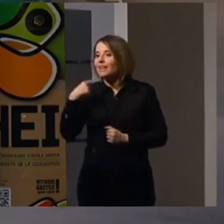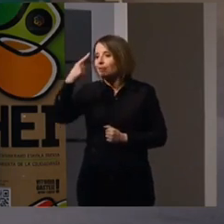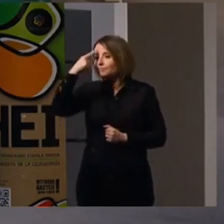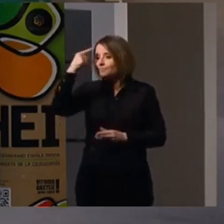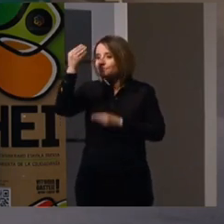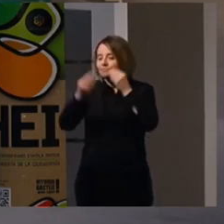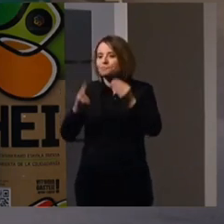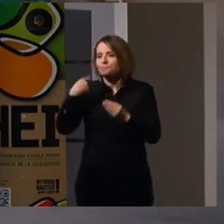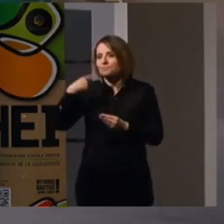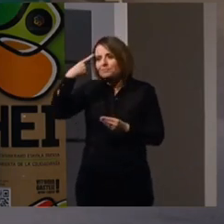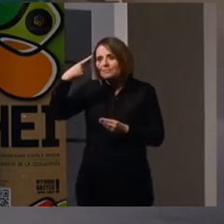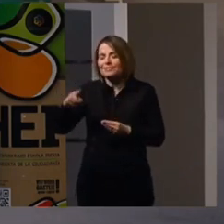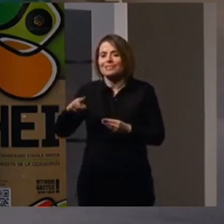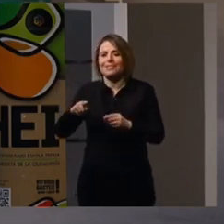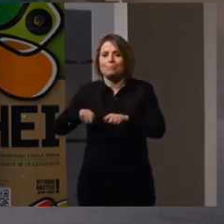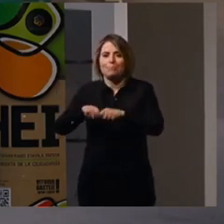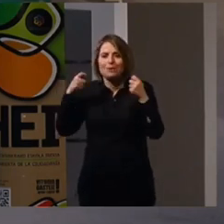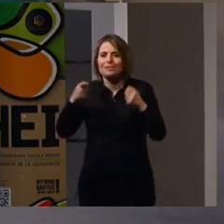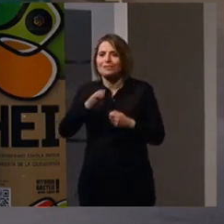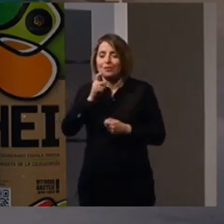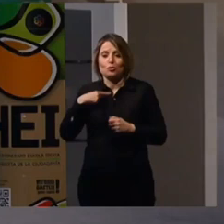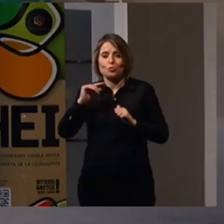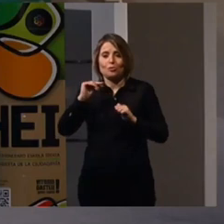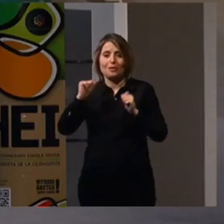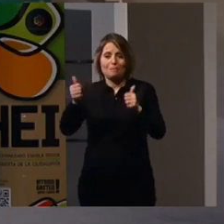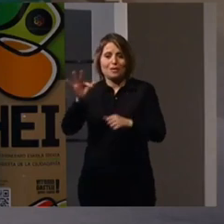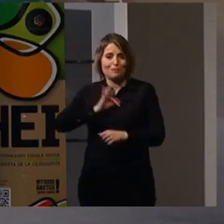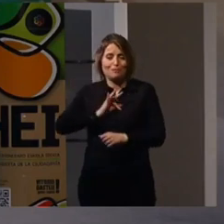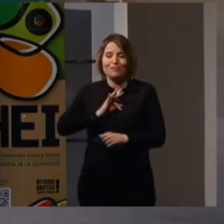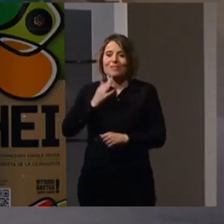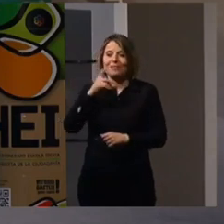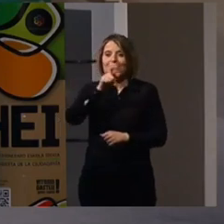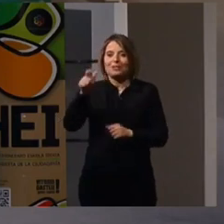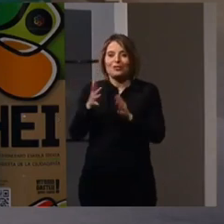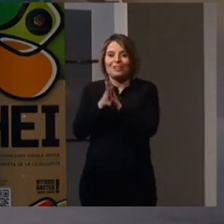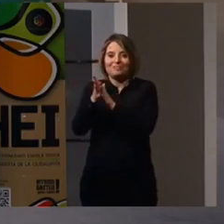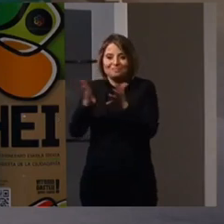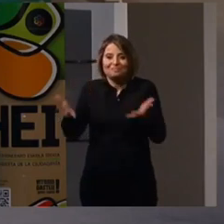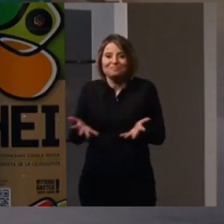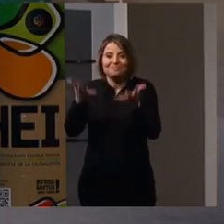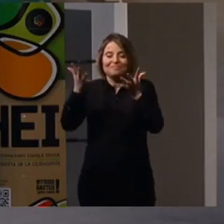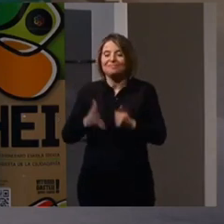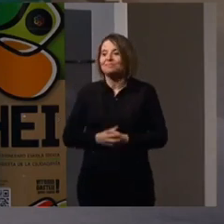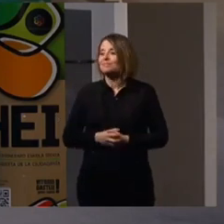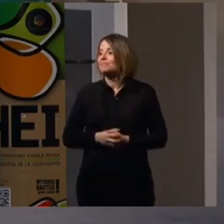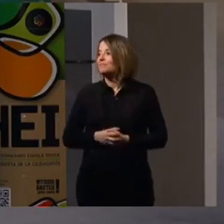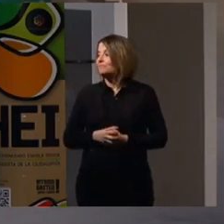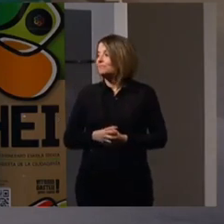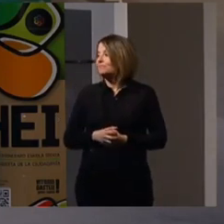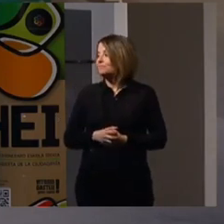la cabeza, ya sé que cuesta romper un poco el hielo, pero yo os animo. Vale, voy a empezar yo y así la gente se va animando.